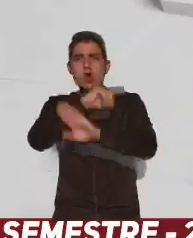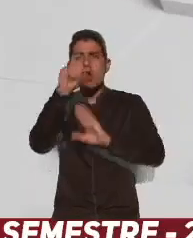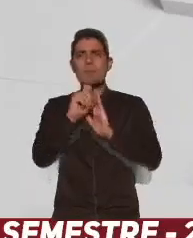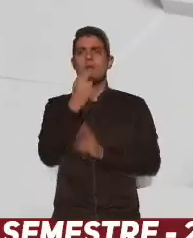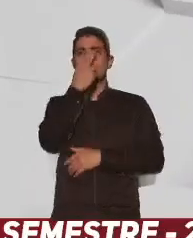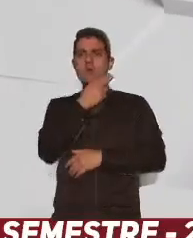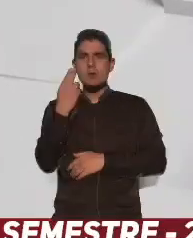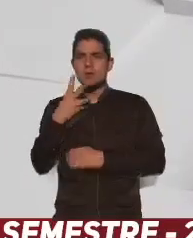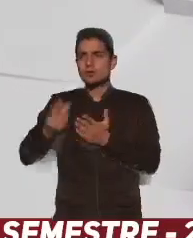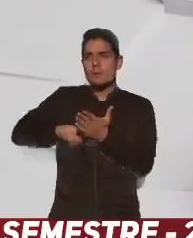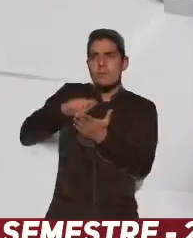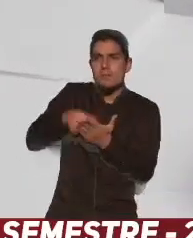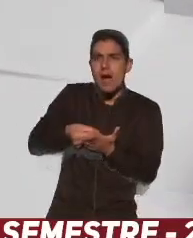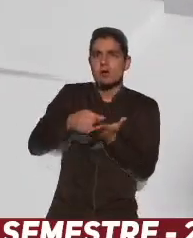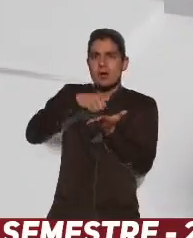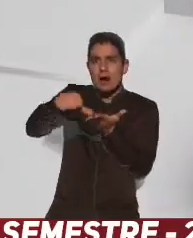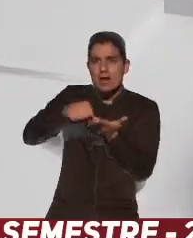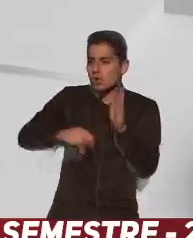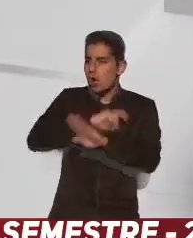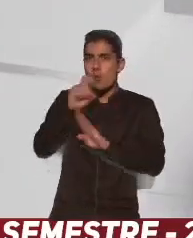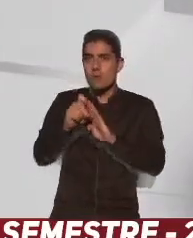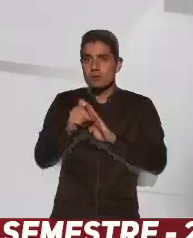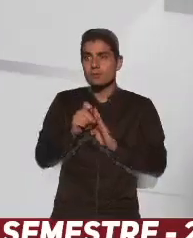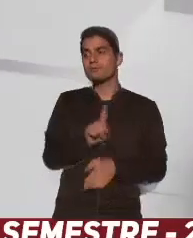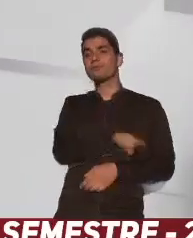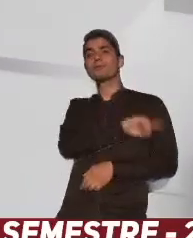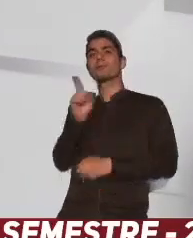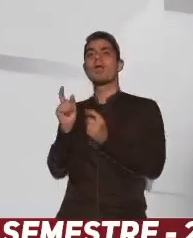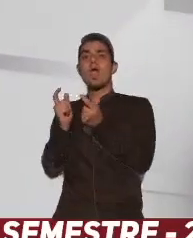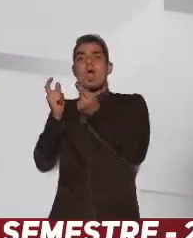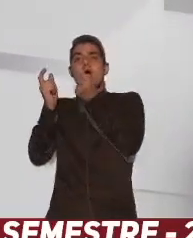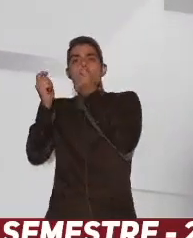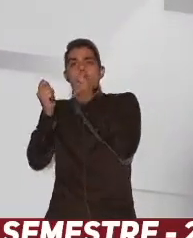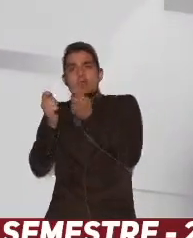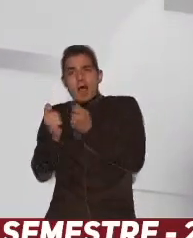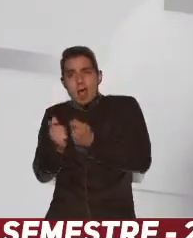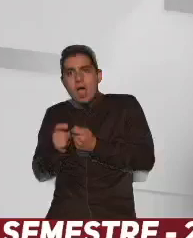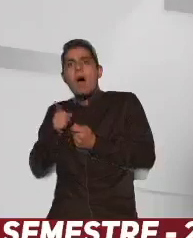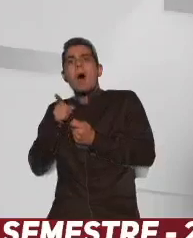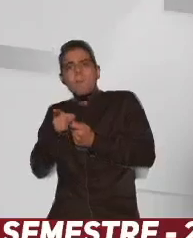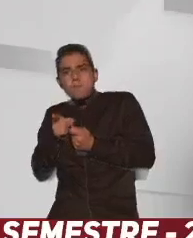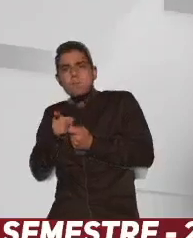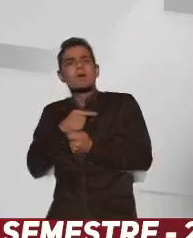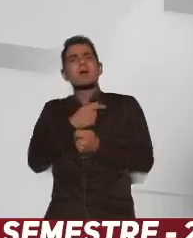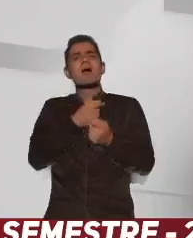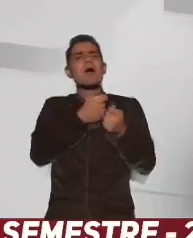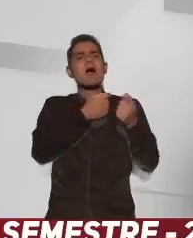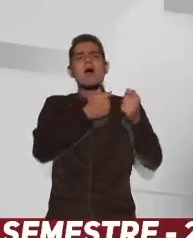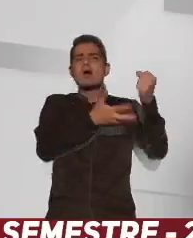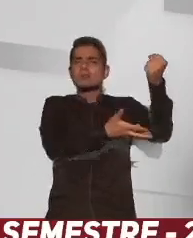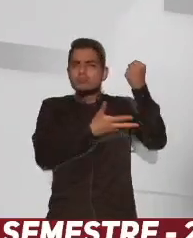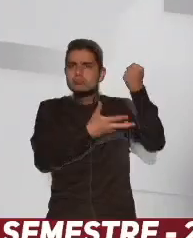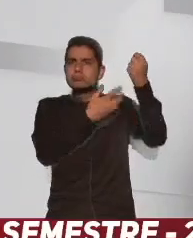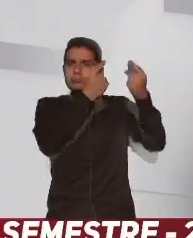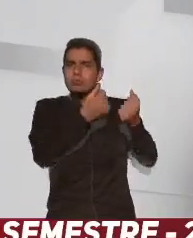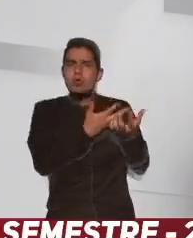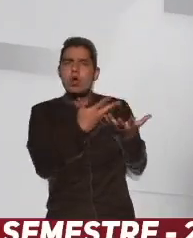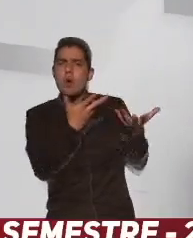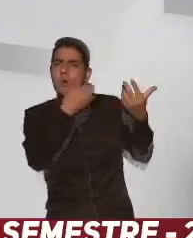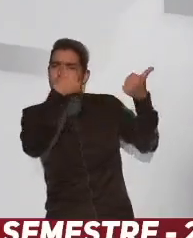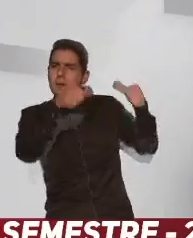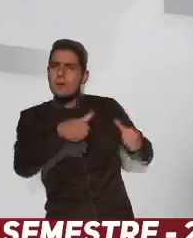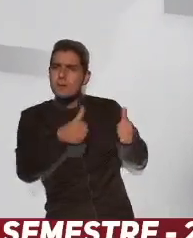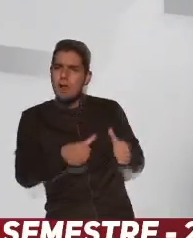la parte contable se consolidan los estados financieros, certificando la veracidad de sus